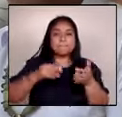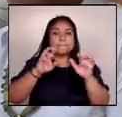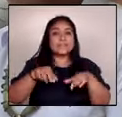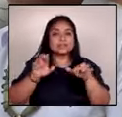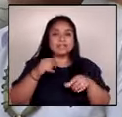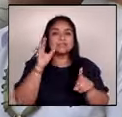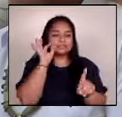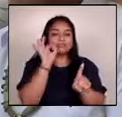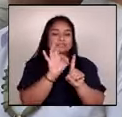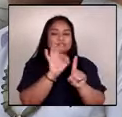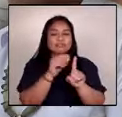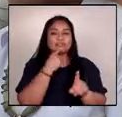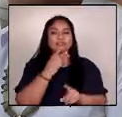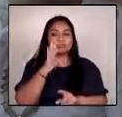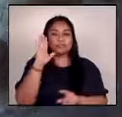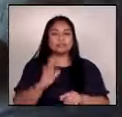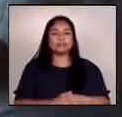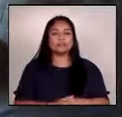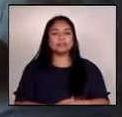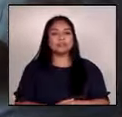estos objetivos.